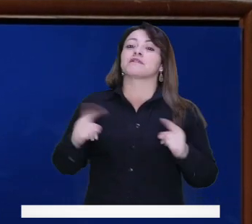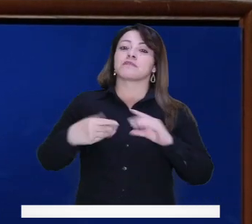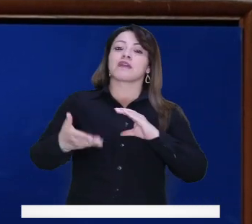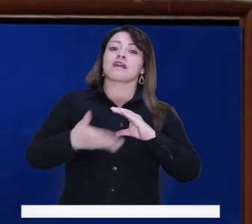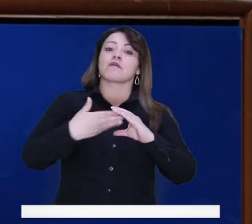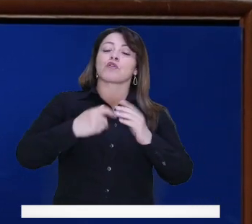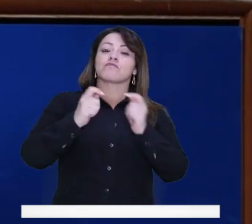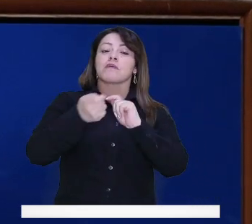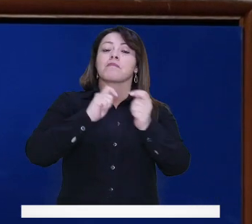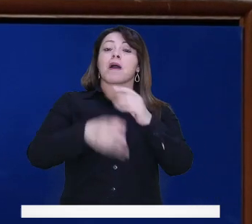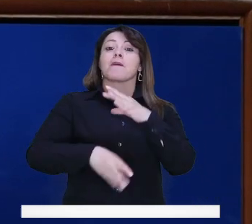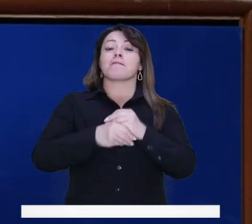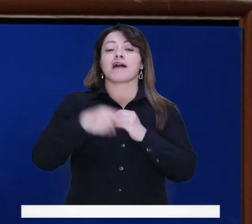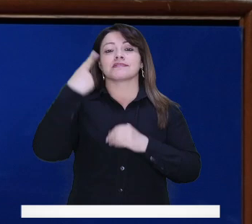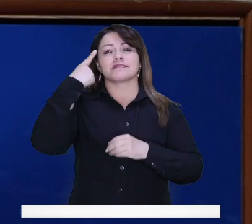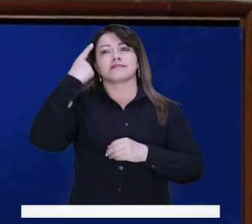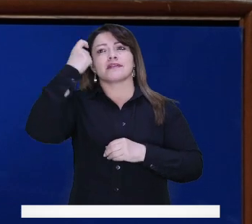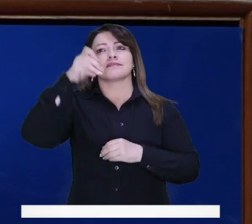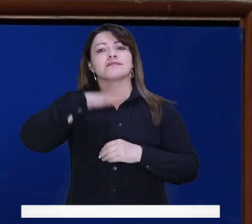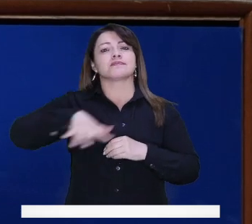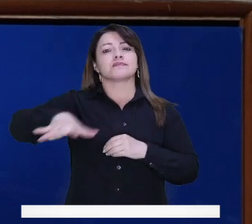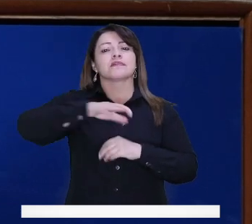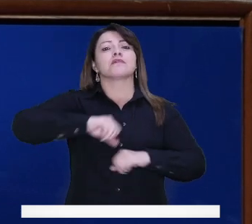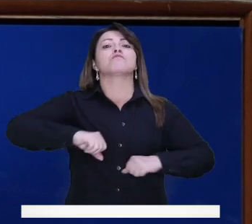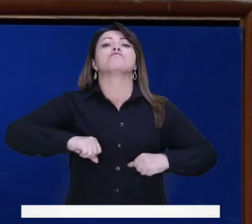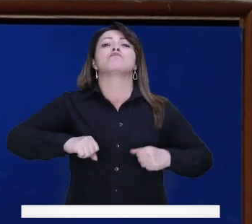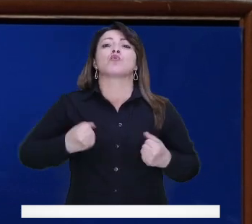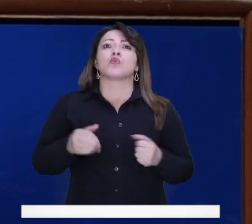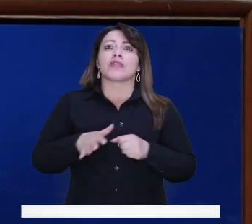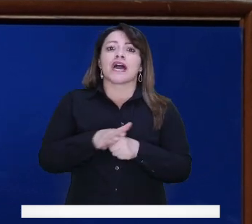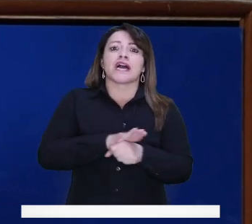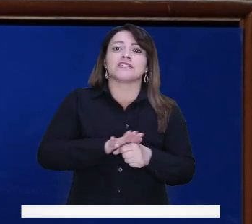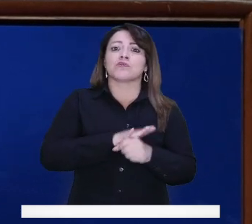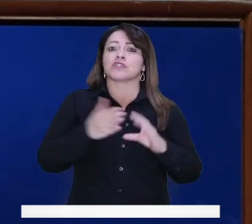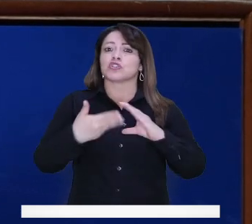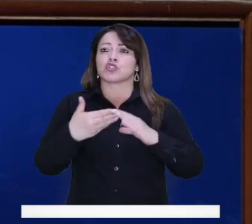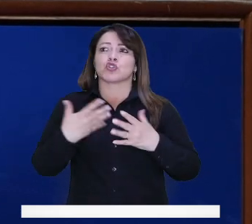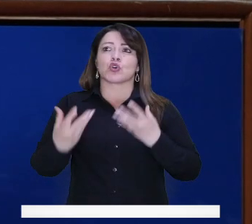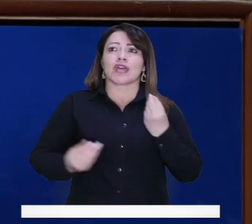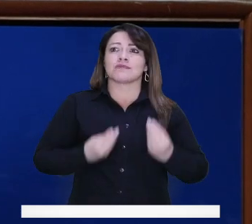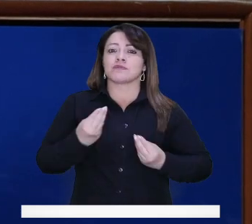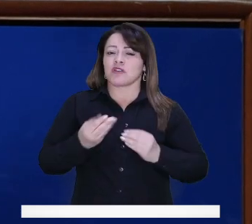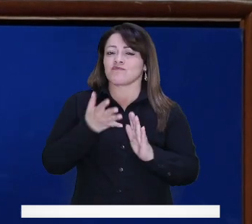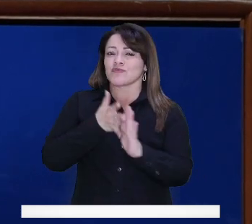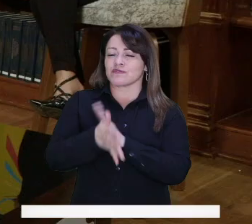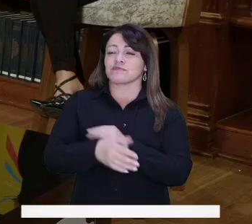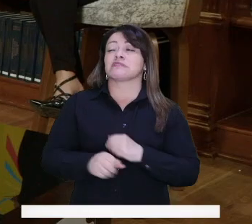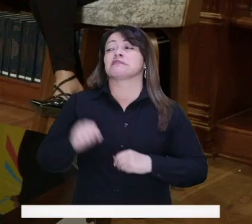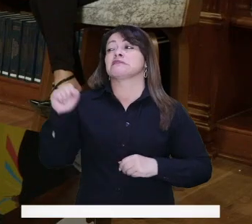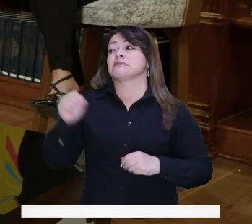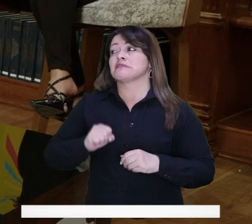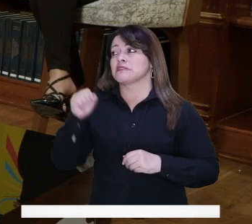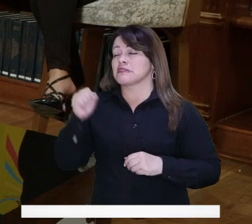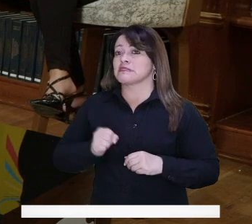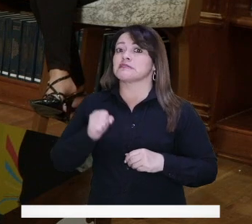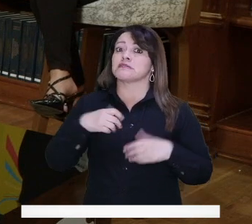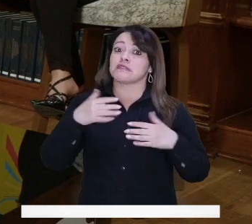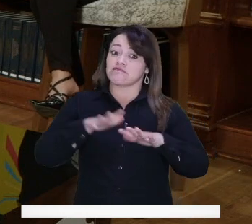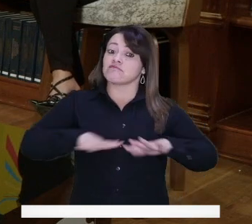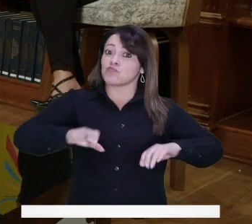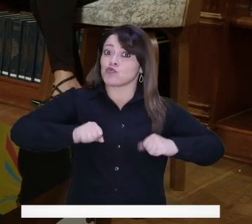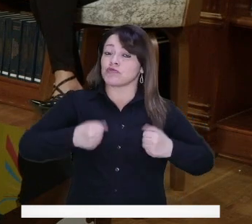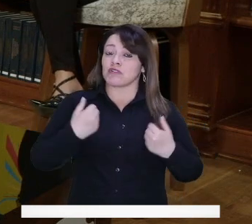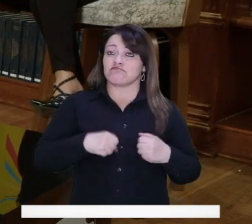cambio climático y sobre todo los riesgos que tiene la ciudad frente a esta situación que ya está aquí entre nosotros. Un fenómeno el que estamos